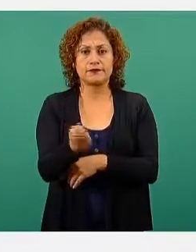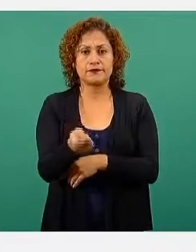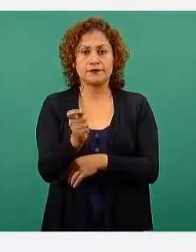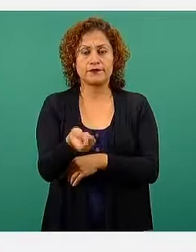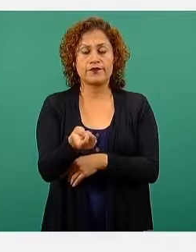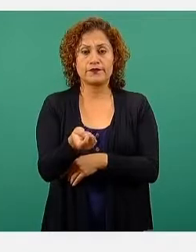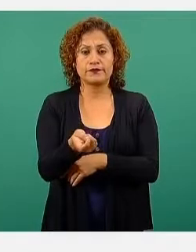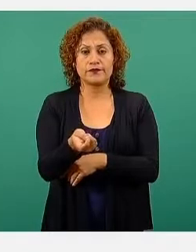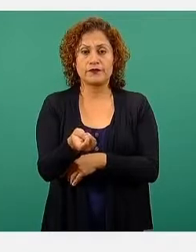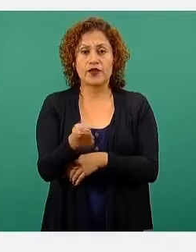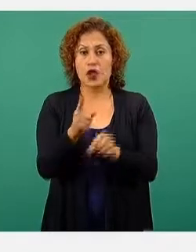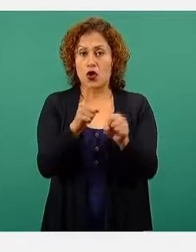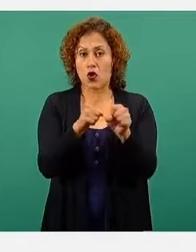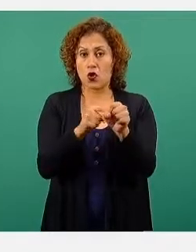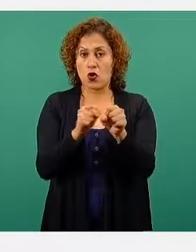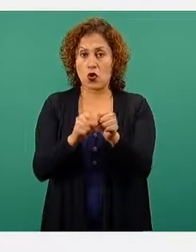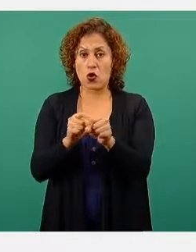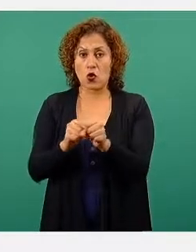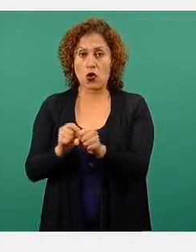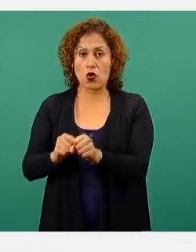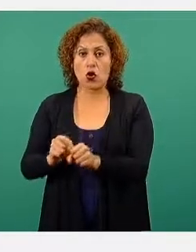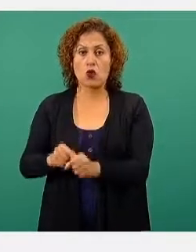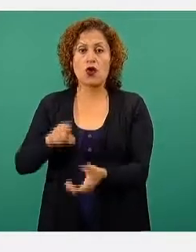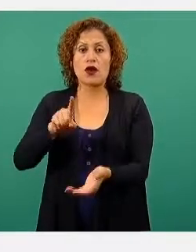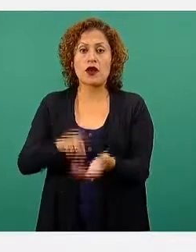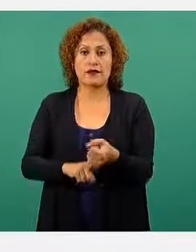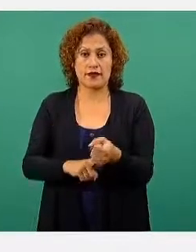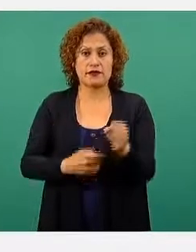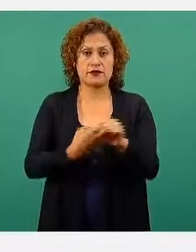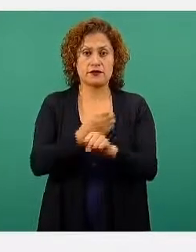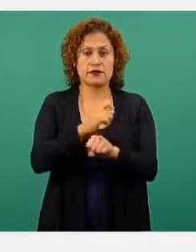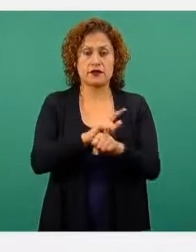la colorimetría estatal.